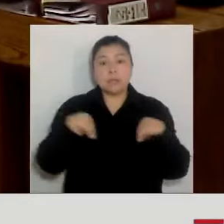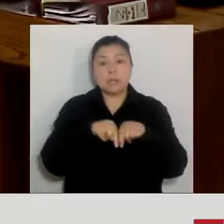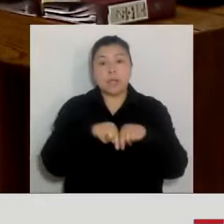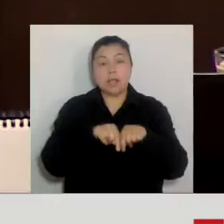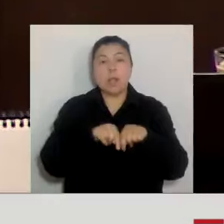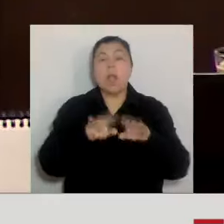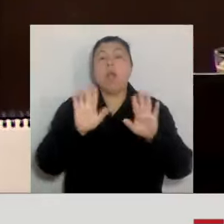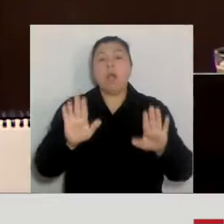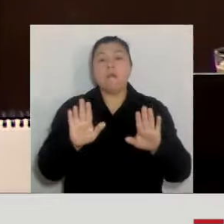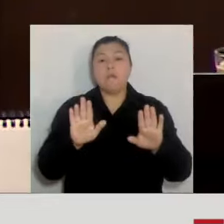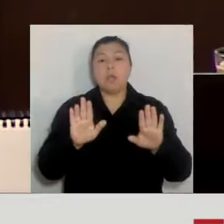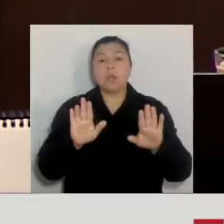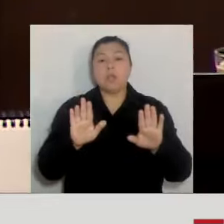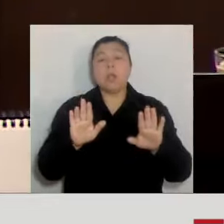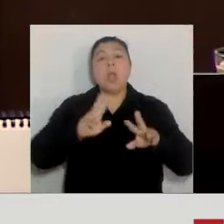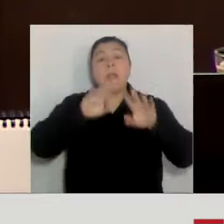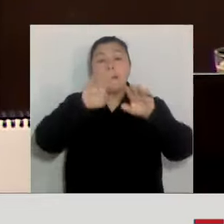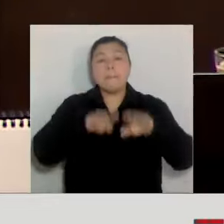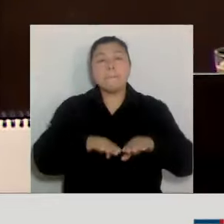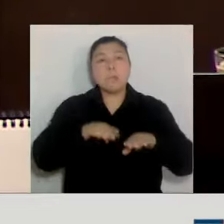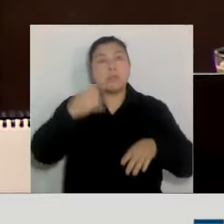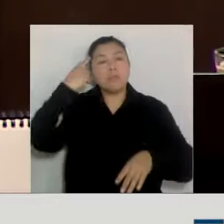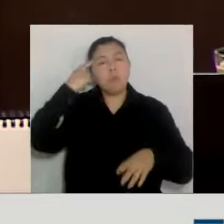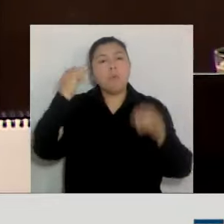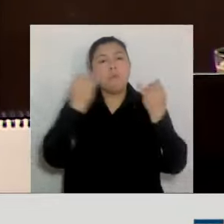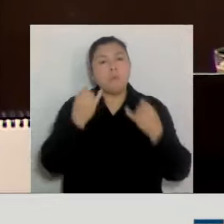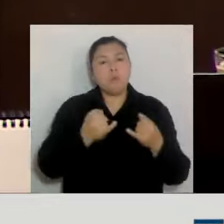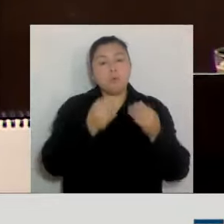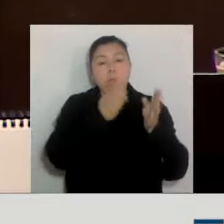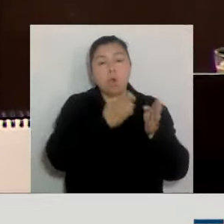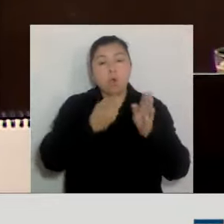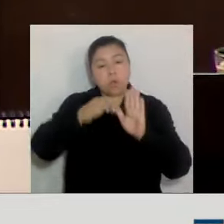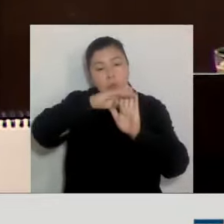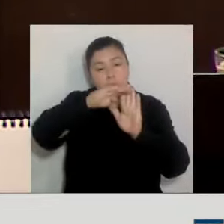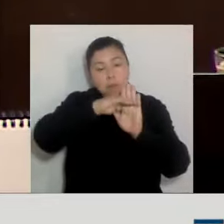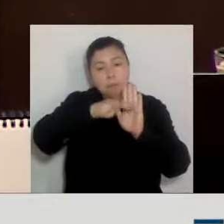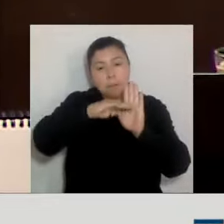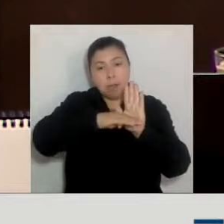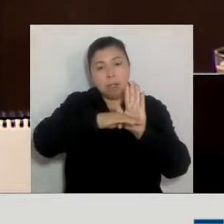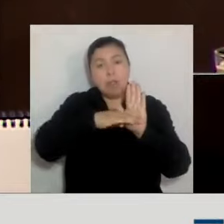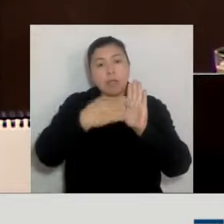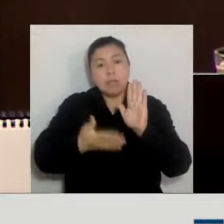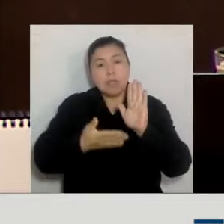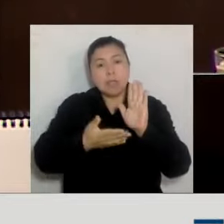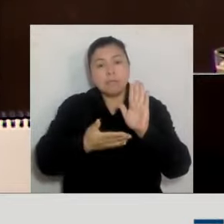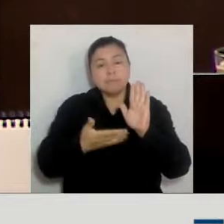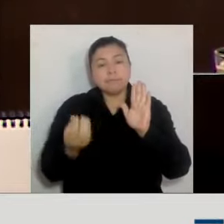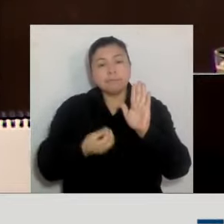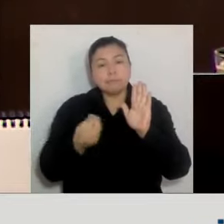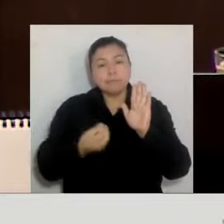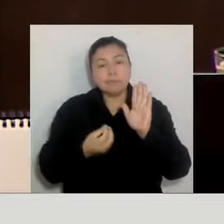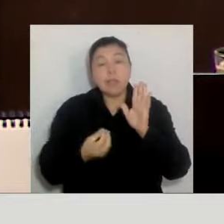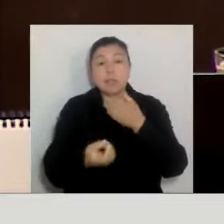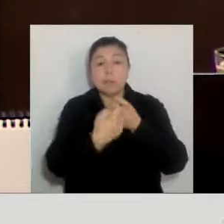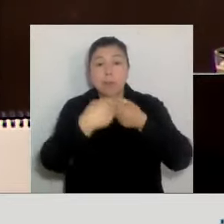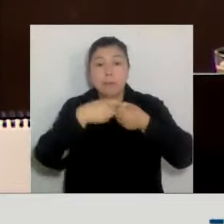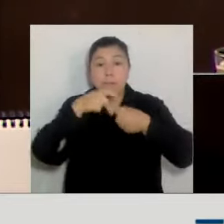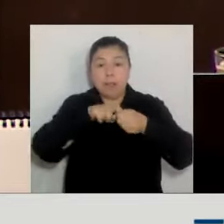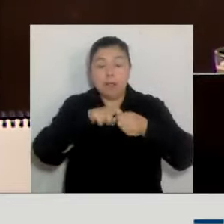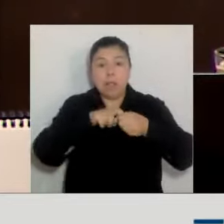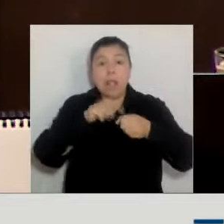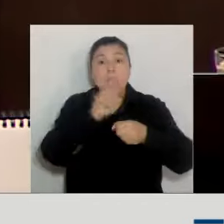parece vamos a aplicar el mismo criterio vamos a ir en el orden de de inscripción y Quienes